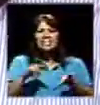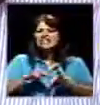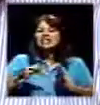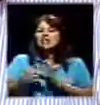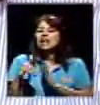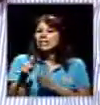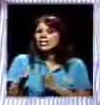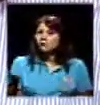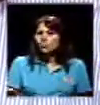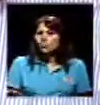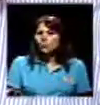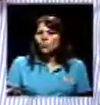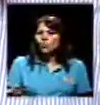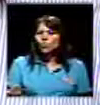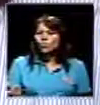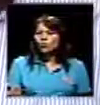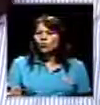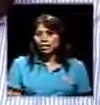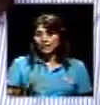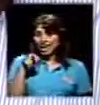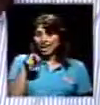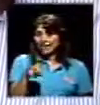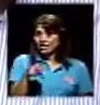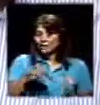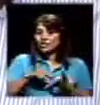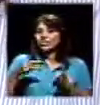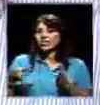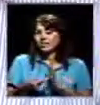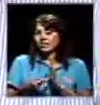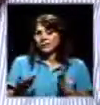eso? Esa es una lucecita